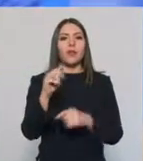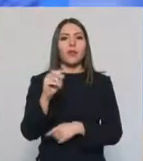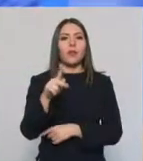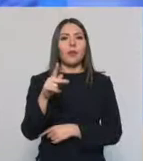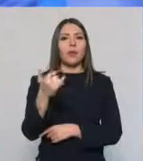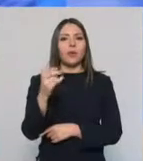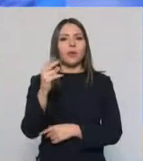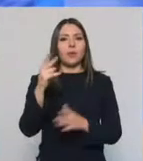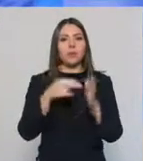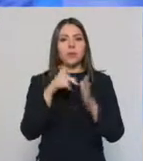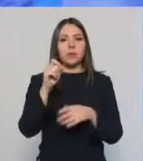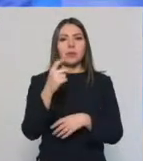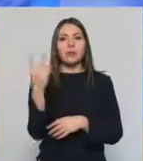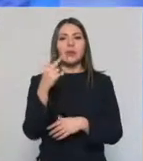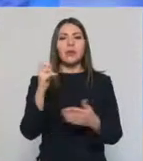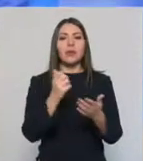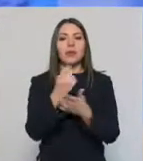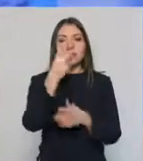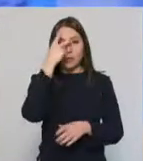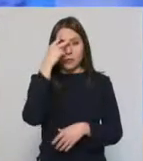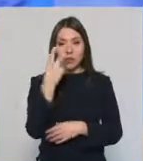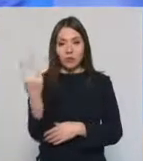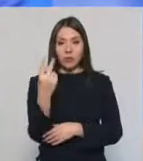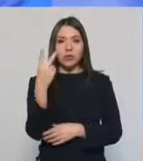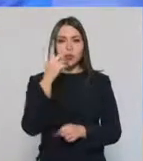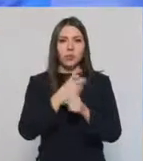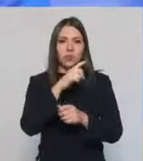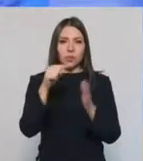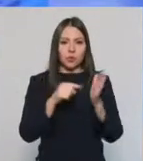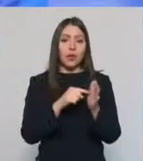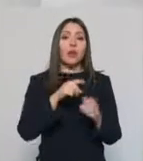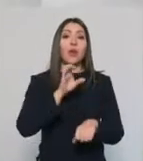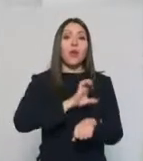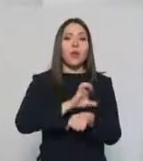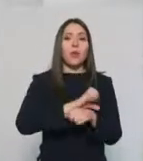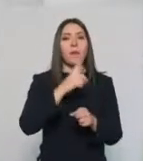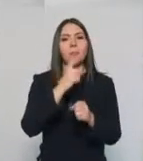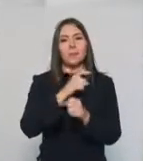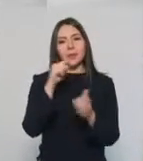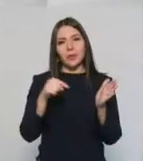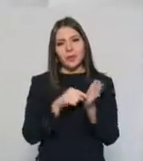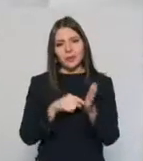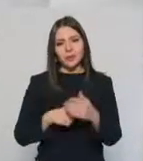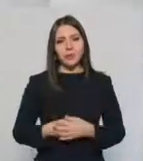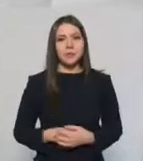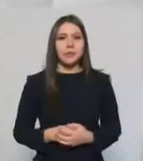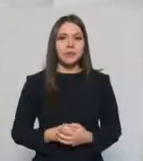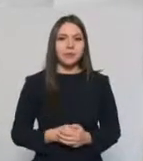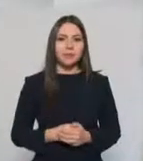lograron quedarse con la segunda posición. Los representantes colombianos se quedaron con la primera. Jesús Arias, 21 Noticias.